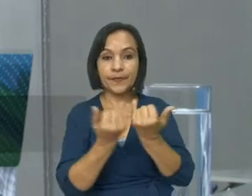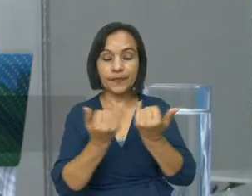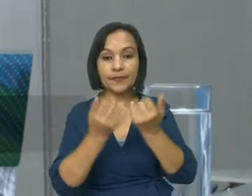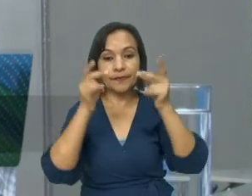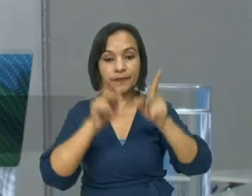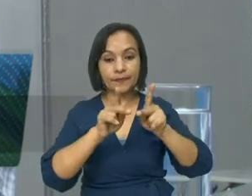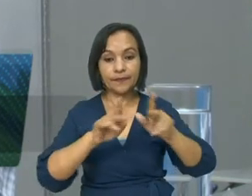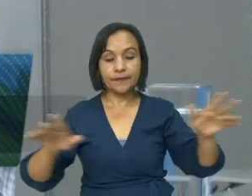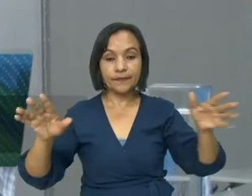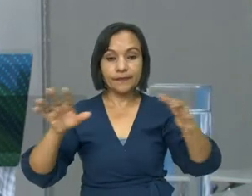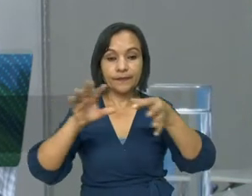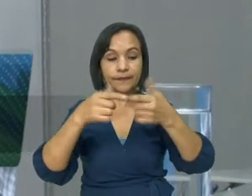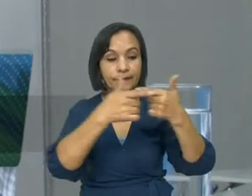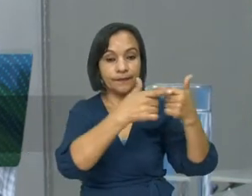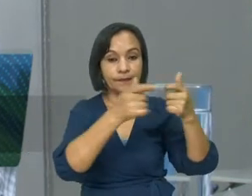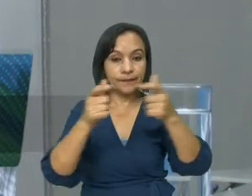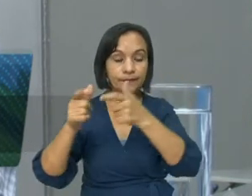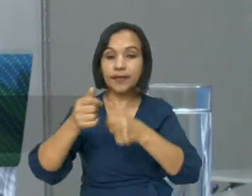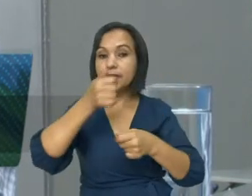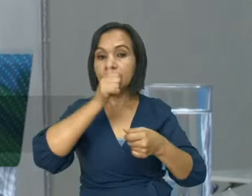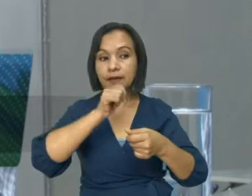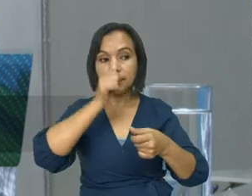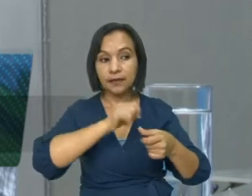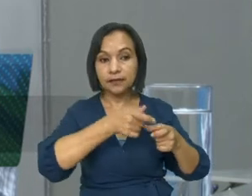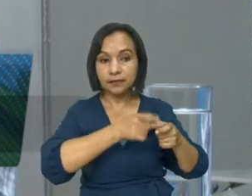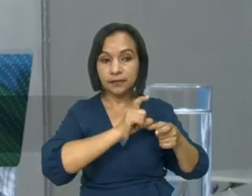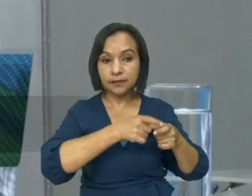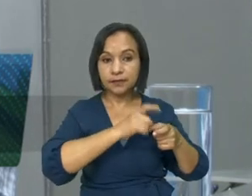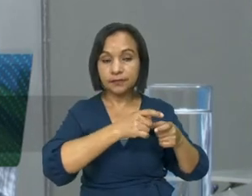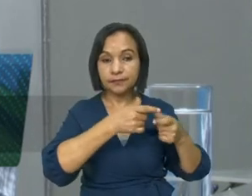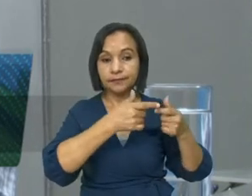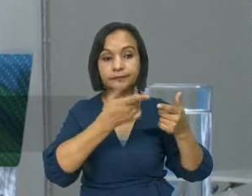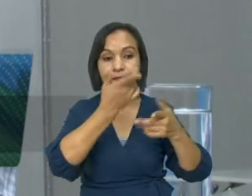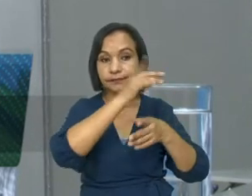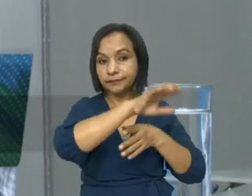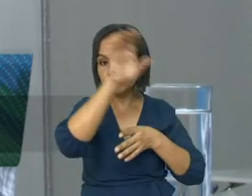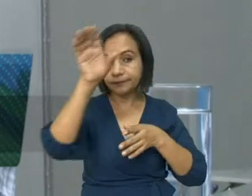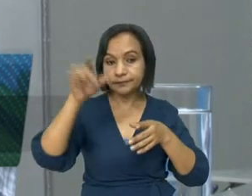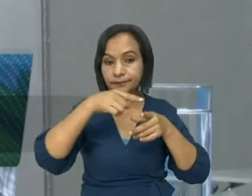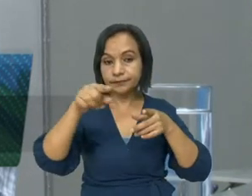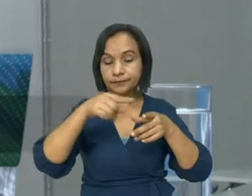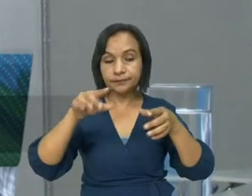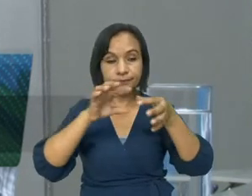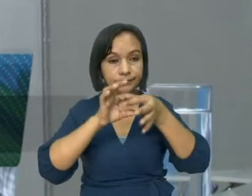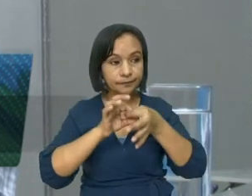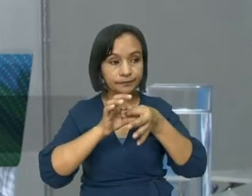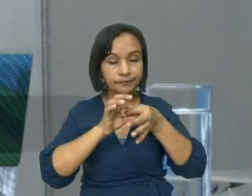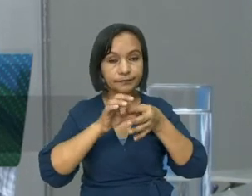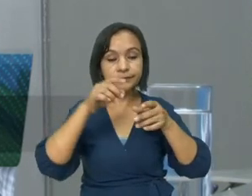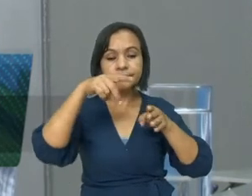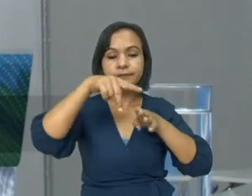plan sectorial de agua potable y saneamiento. El plan sectorial es integral de agua a nivel